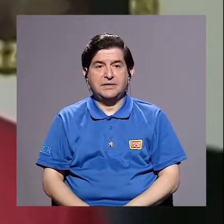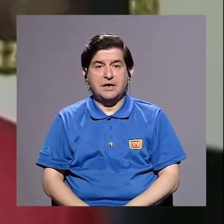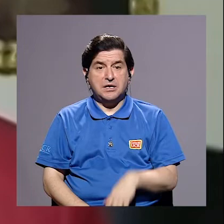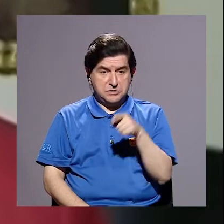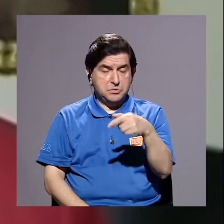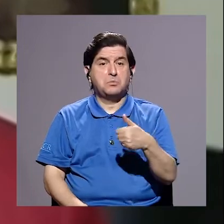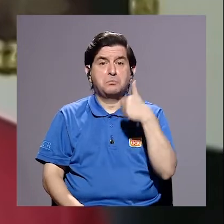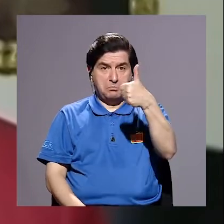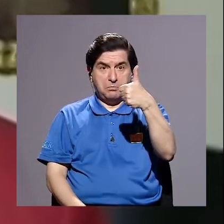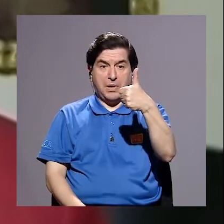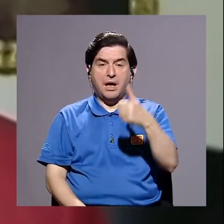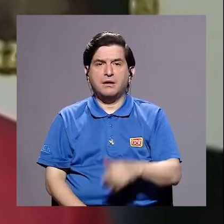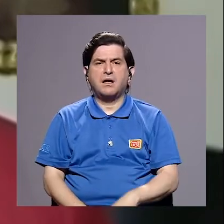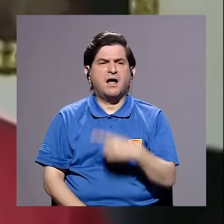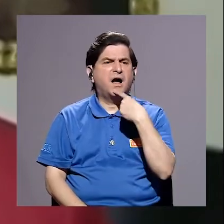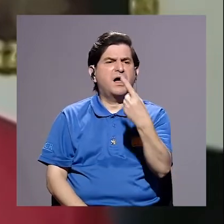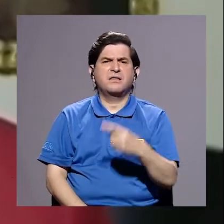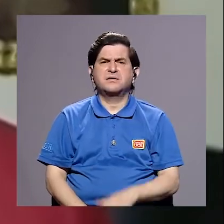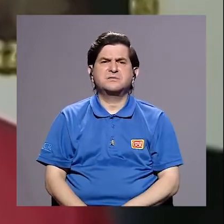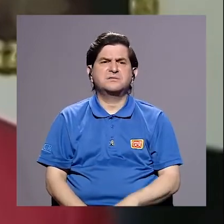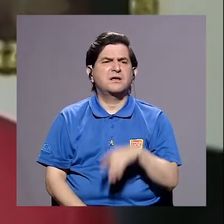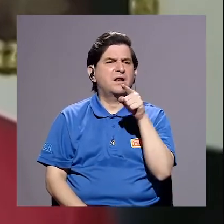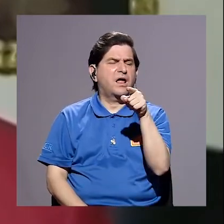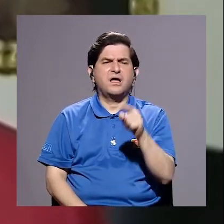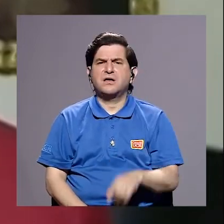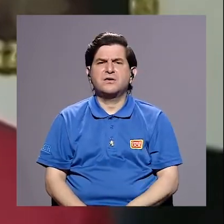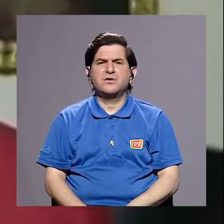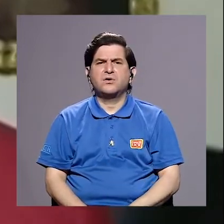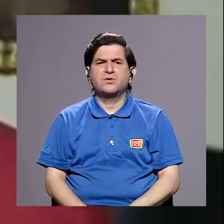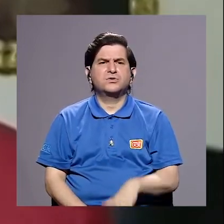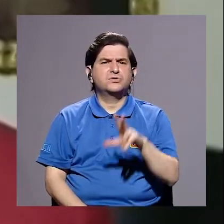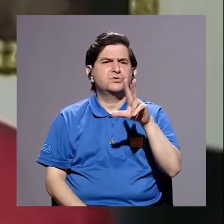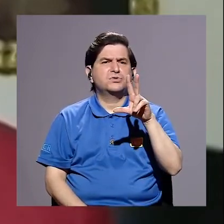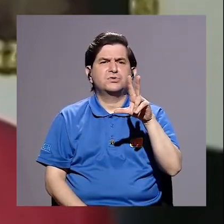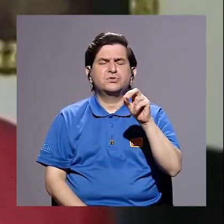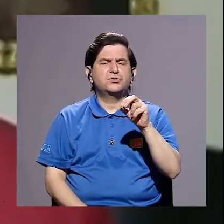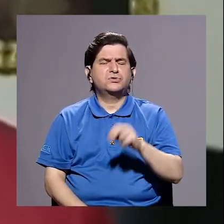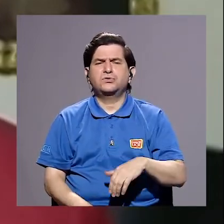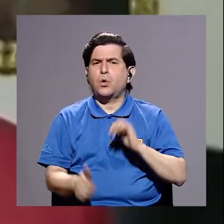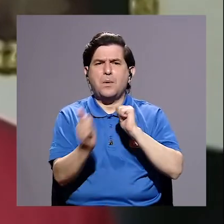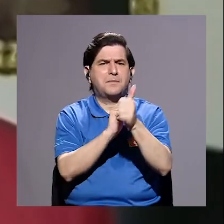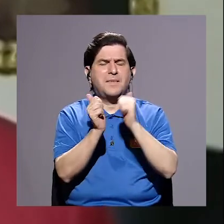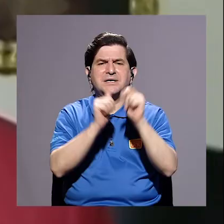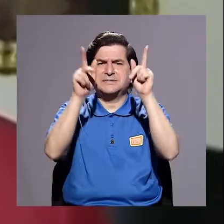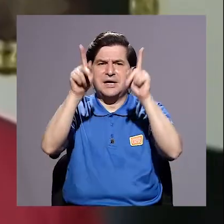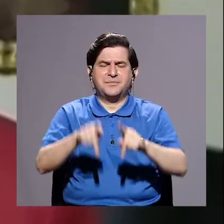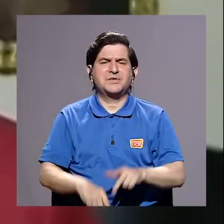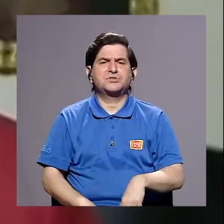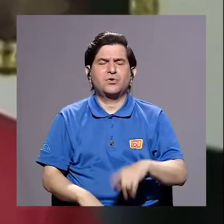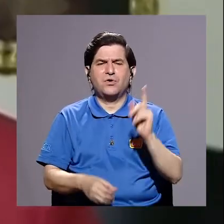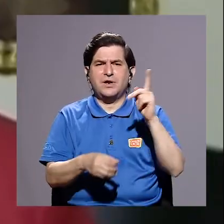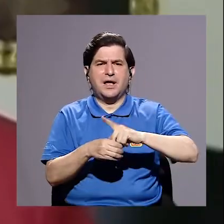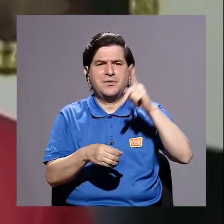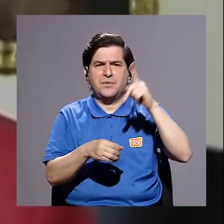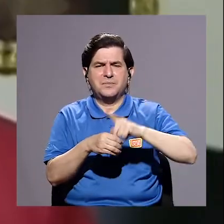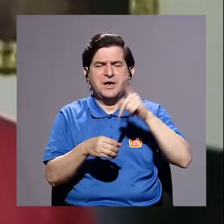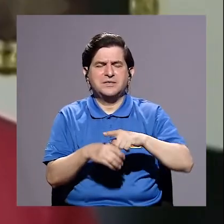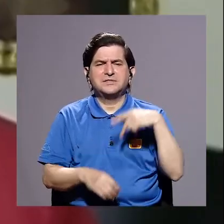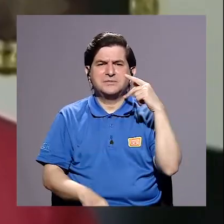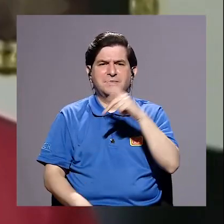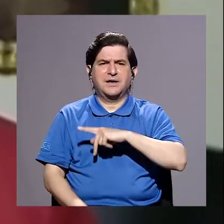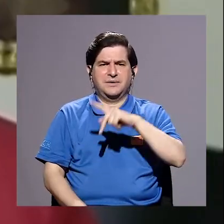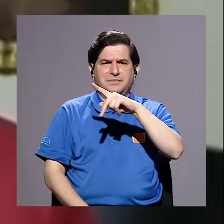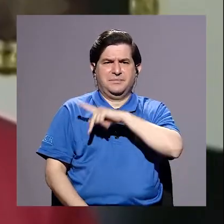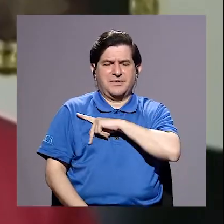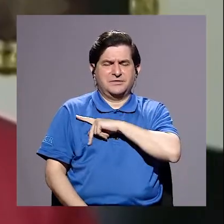materia estaban buenos, porque dijeron que a ellos no les iba a pasar nadie que no les hubiera asistido